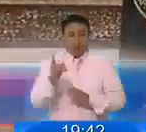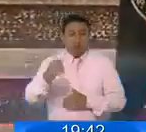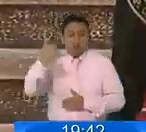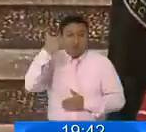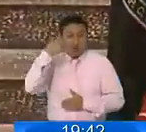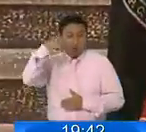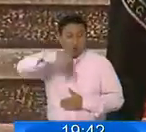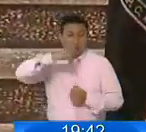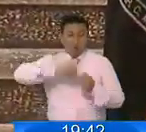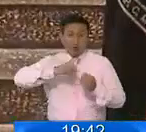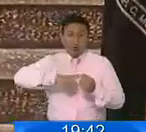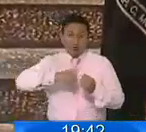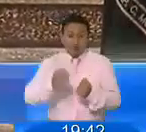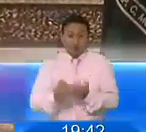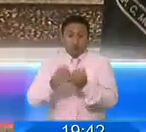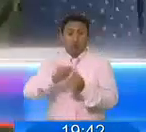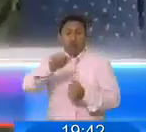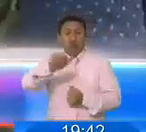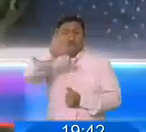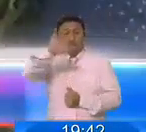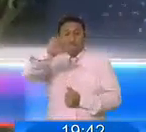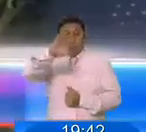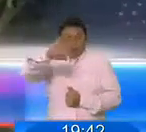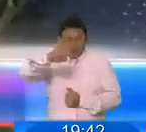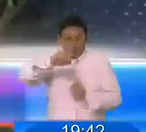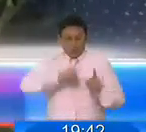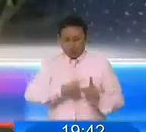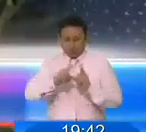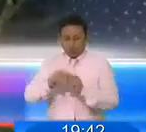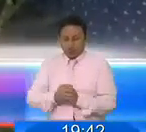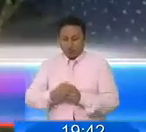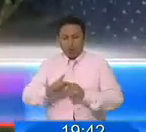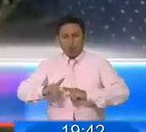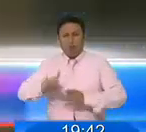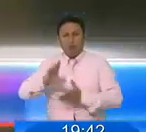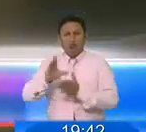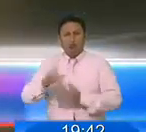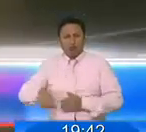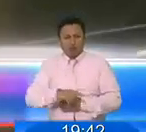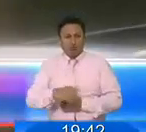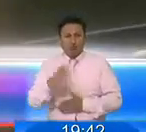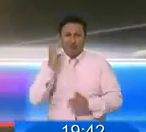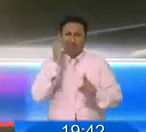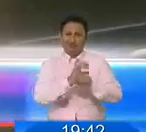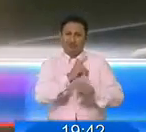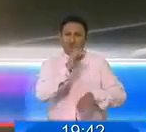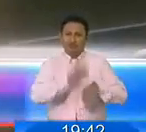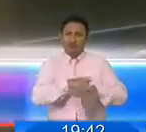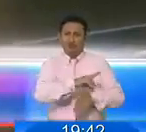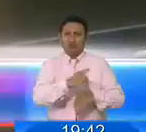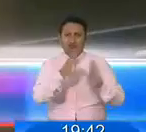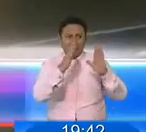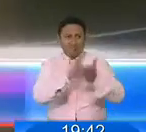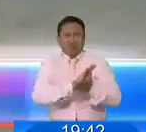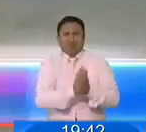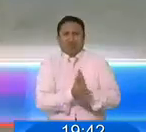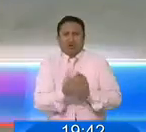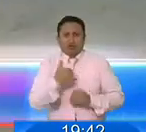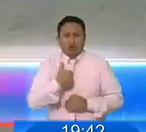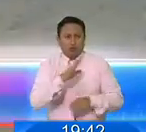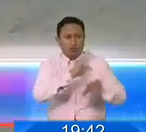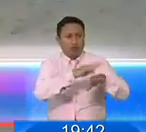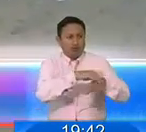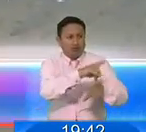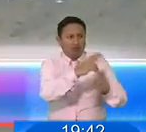llamada que ingresa quitó de un incendio en el atacas o sin embargo varios ciudadanos realizaron reclamos por la atención que recibieron al momento de reportar